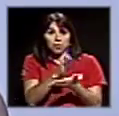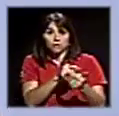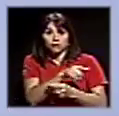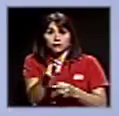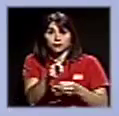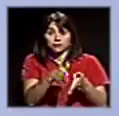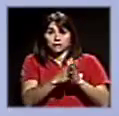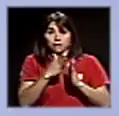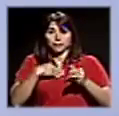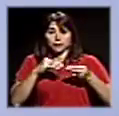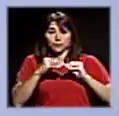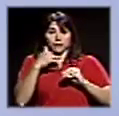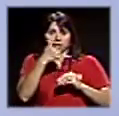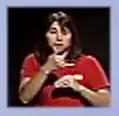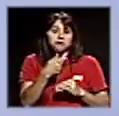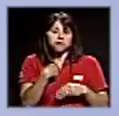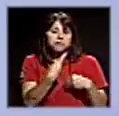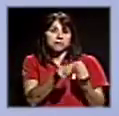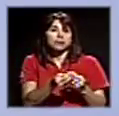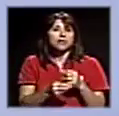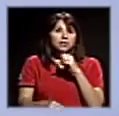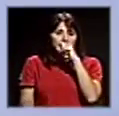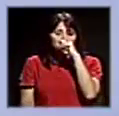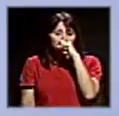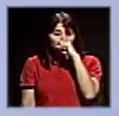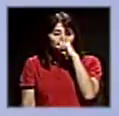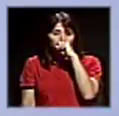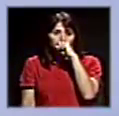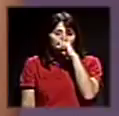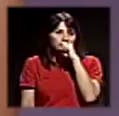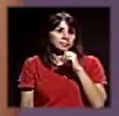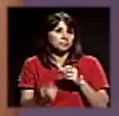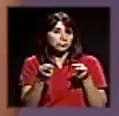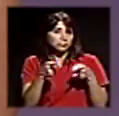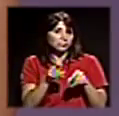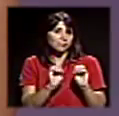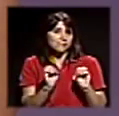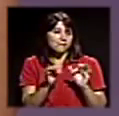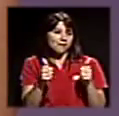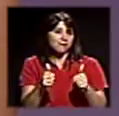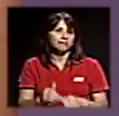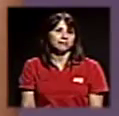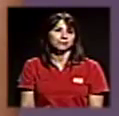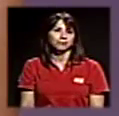yo se los di, ¿verdad? Mi número de teléfono. No pasó nada, por dicha.